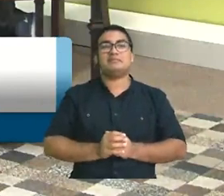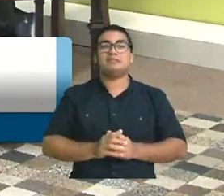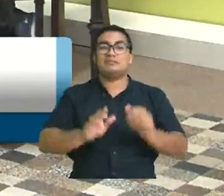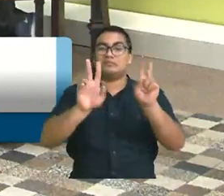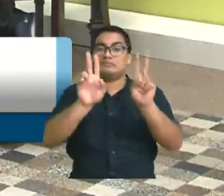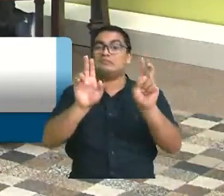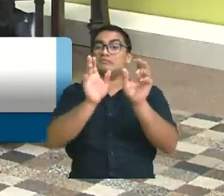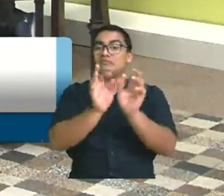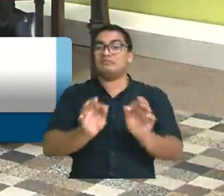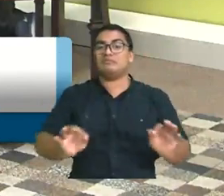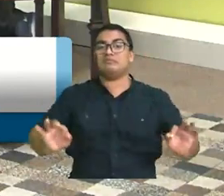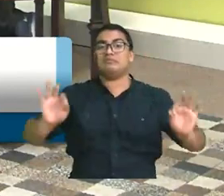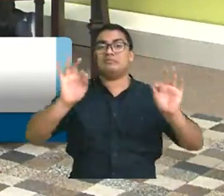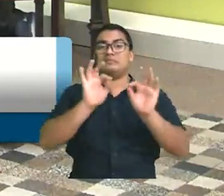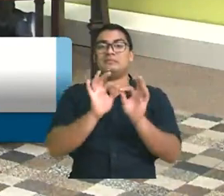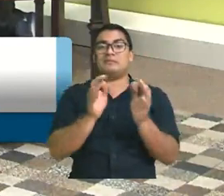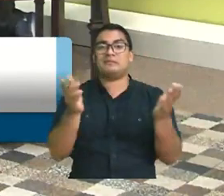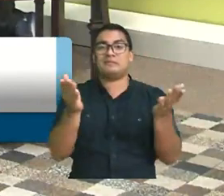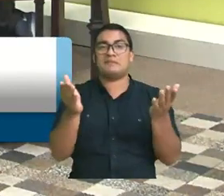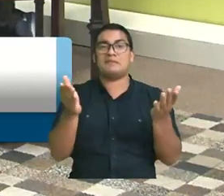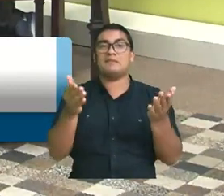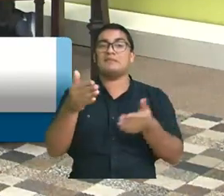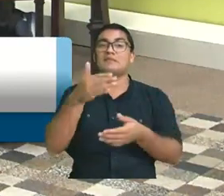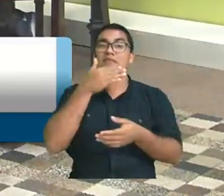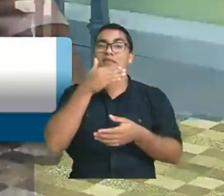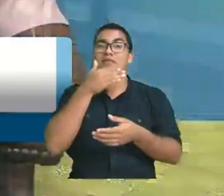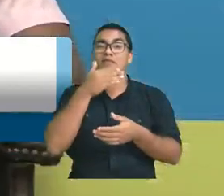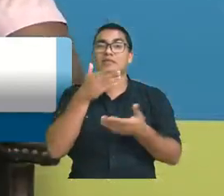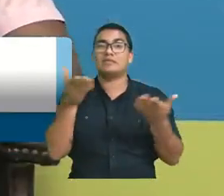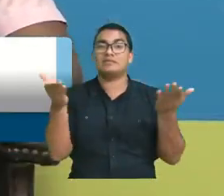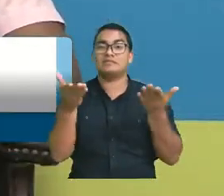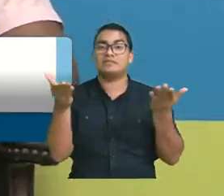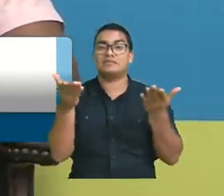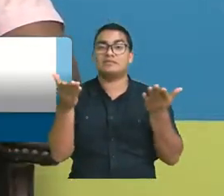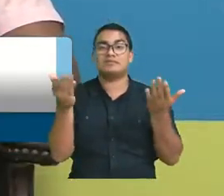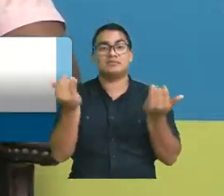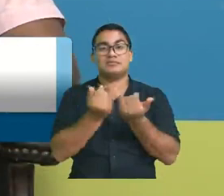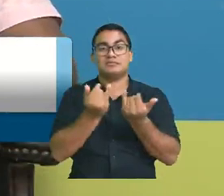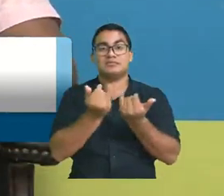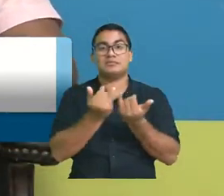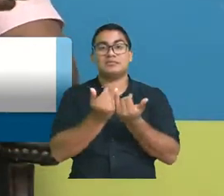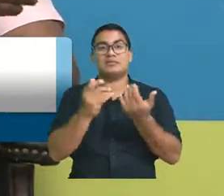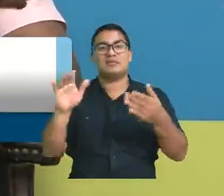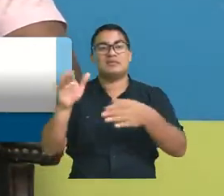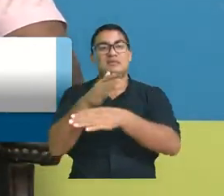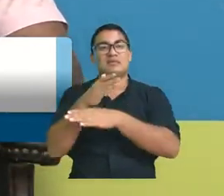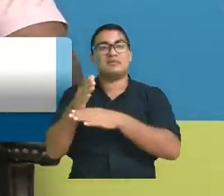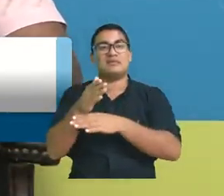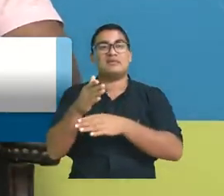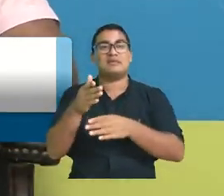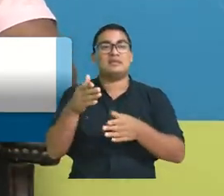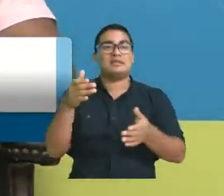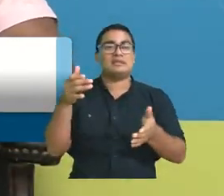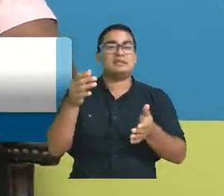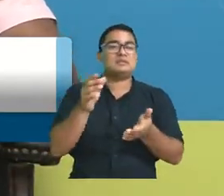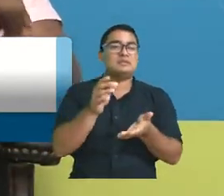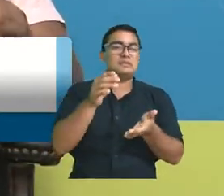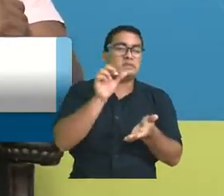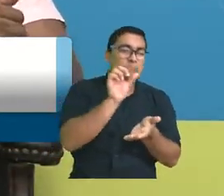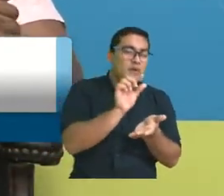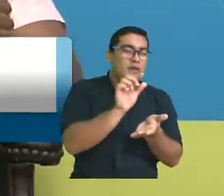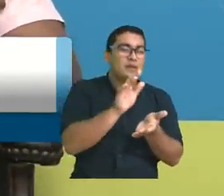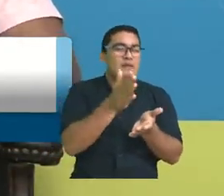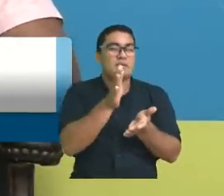muy importante, decía la gravedad. Me imagino que como todo padecimiento hay padecimiento agudo, padecimiento